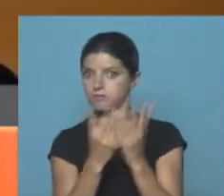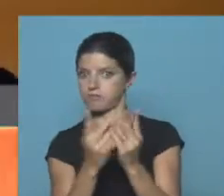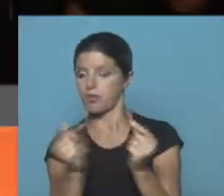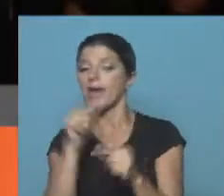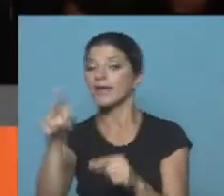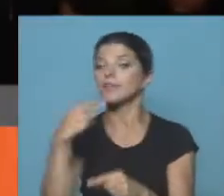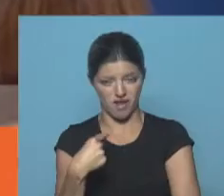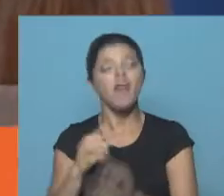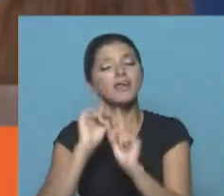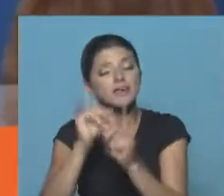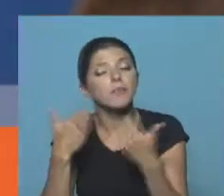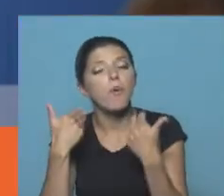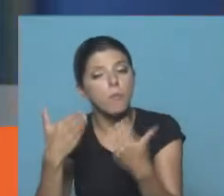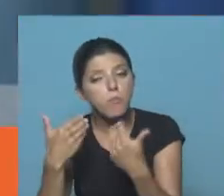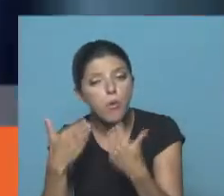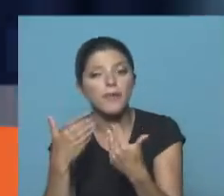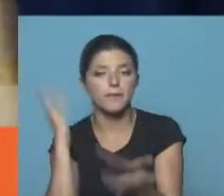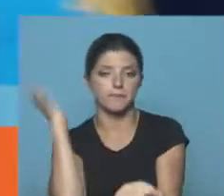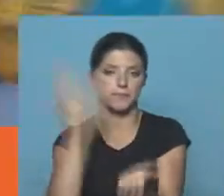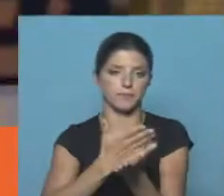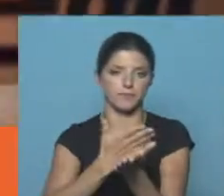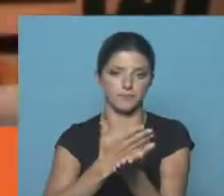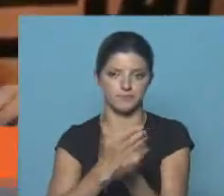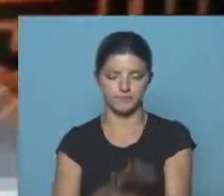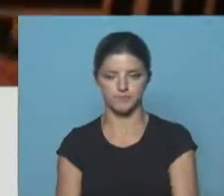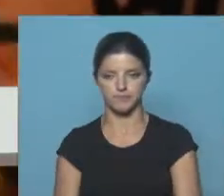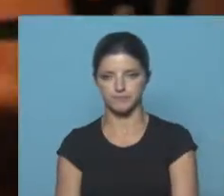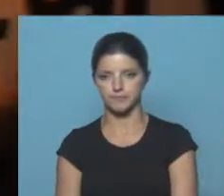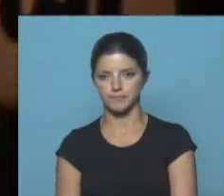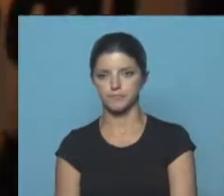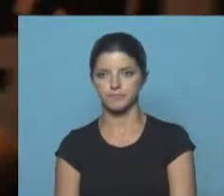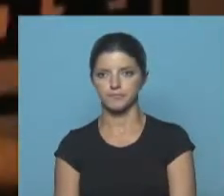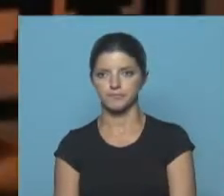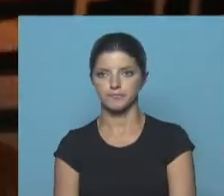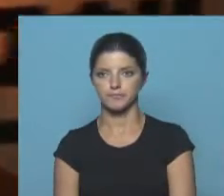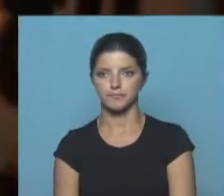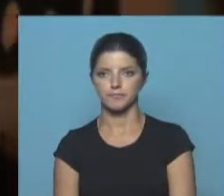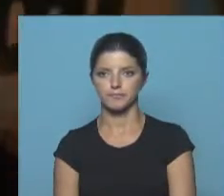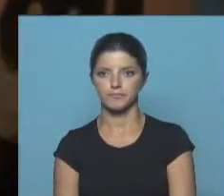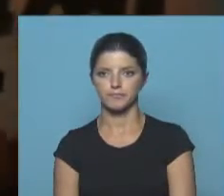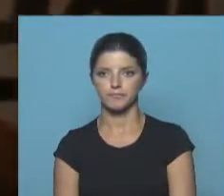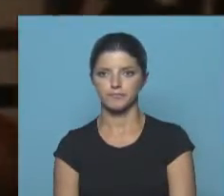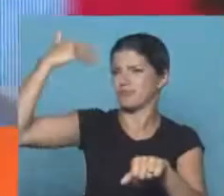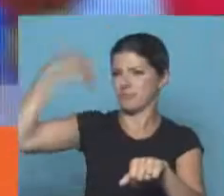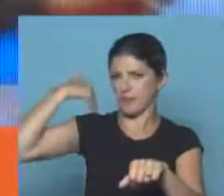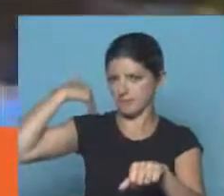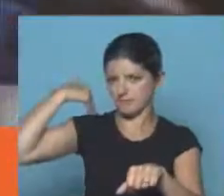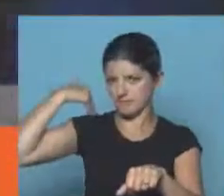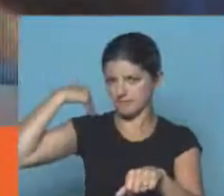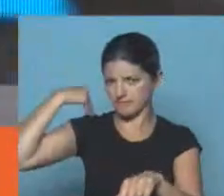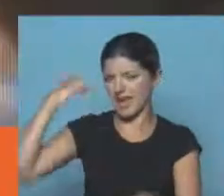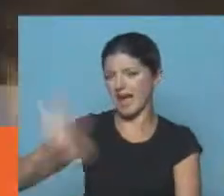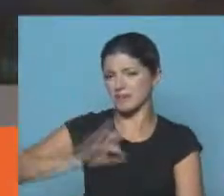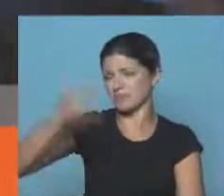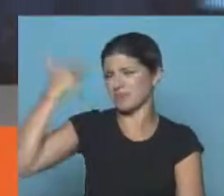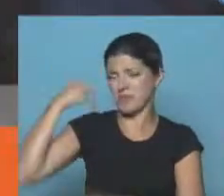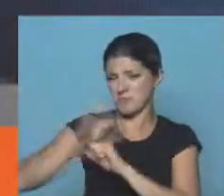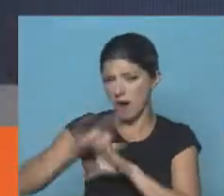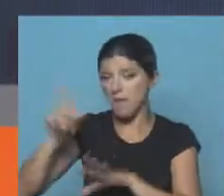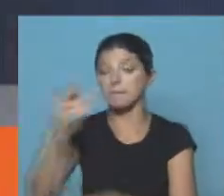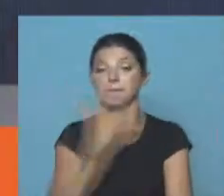La popularidad de Park alcanza apenas el 5%, el índice más bajo de la historia para un presidente